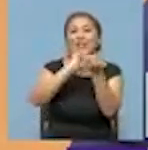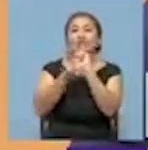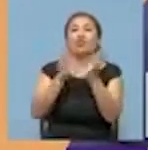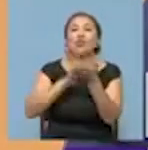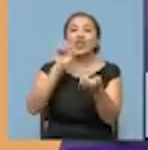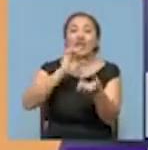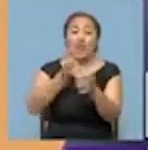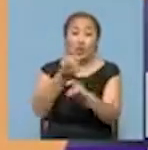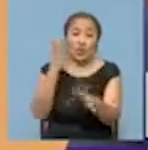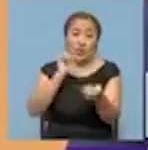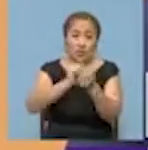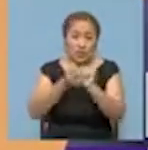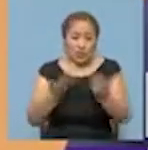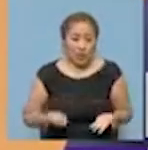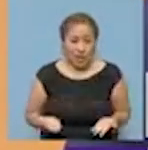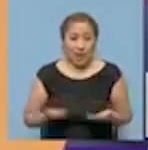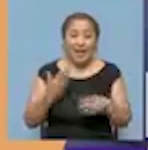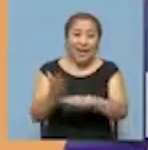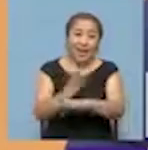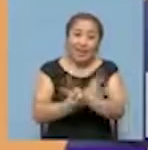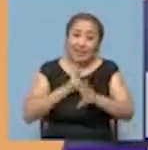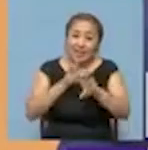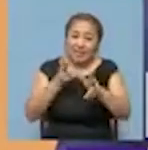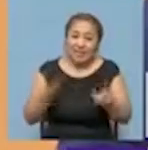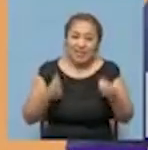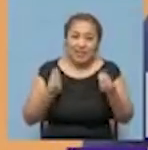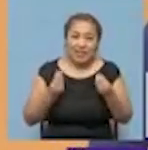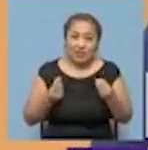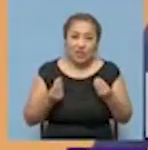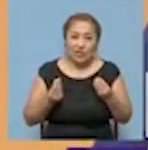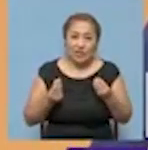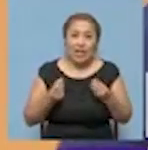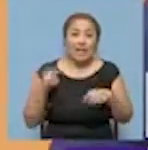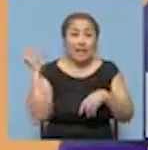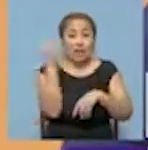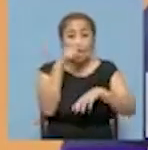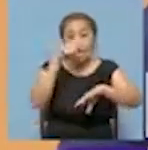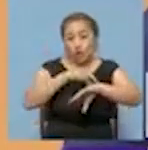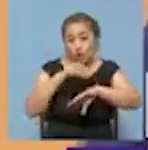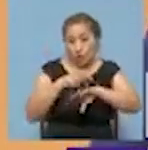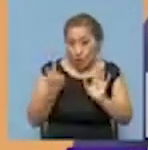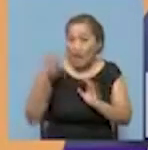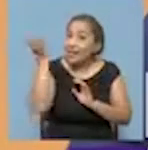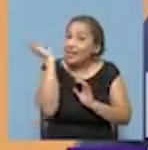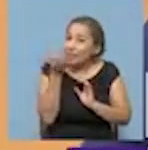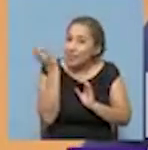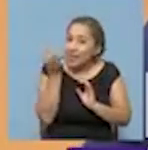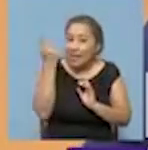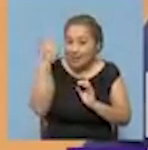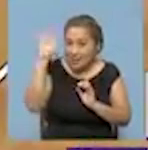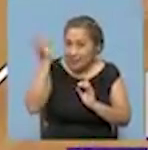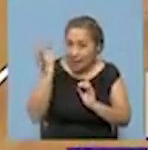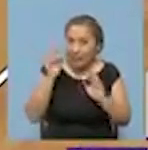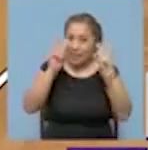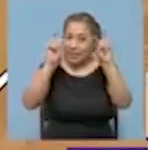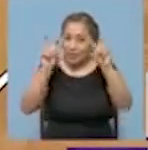entonces antes que nada quiero decirte que yo soy médica y me especializado en varios temas tengo varias